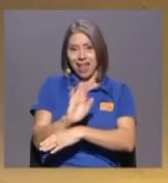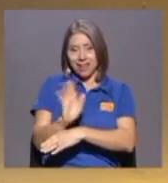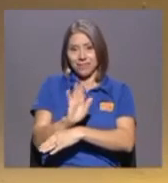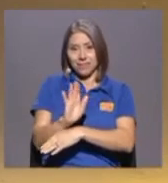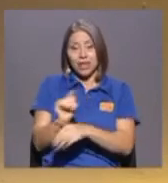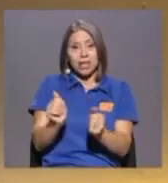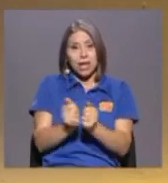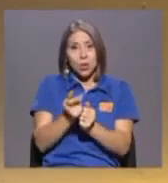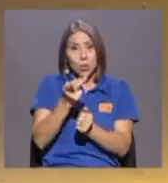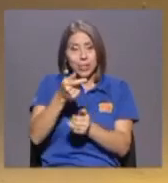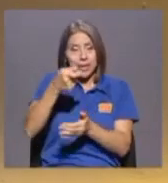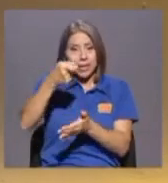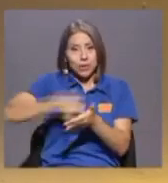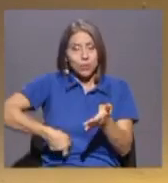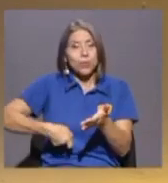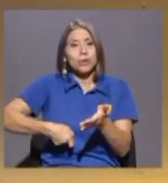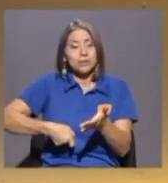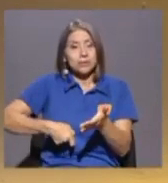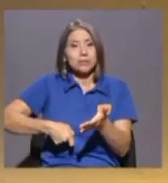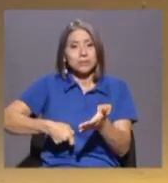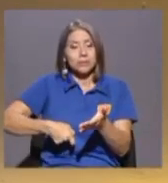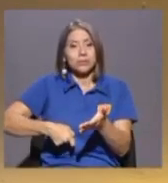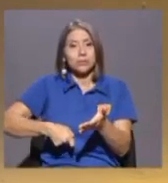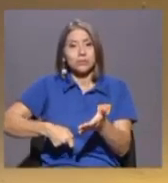con los impuestos que